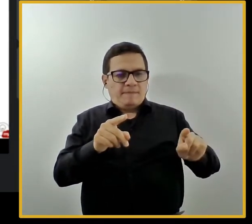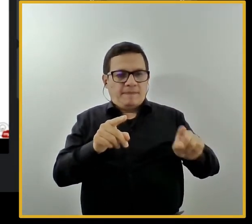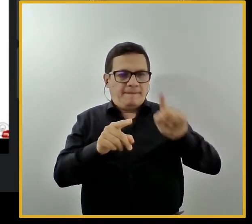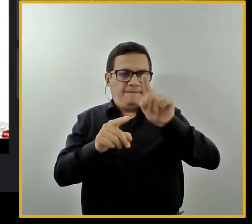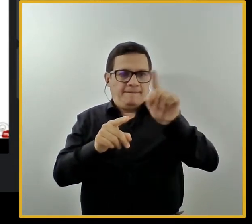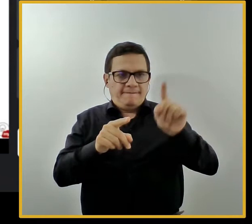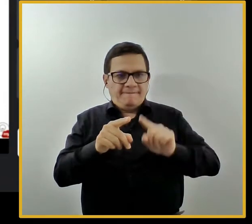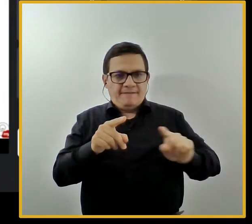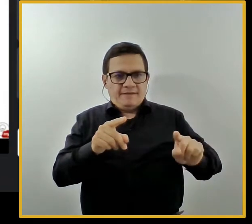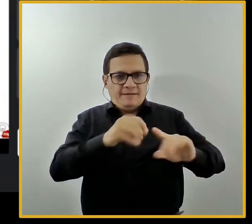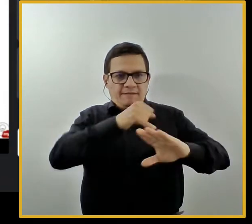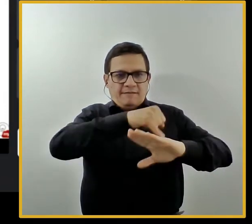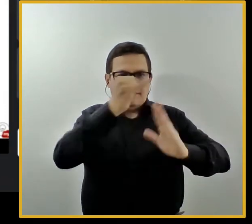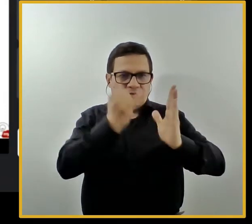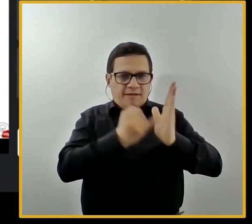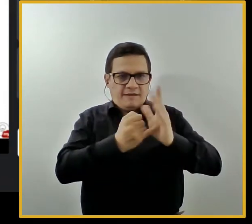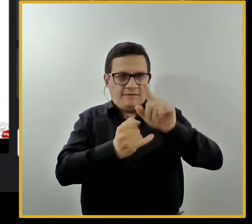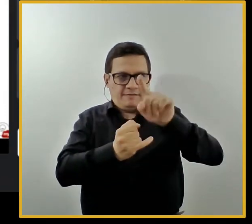de